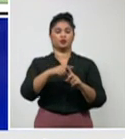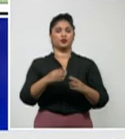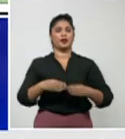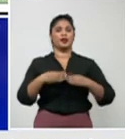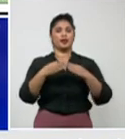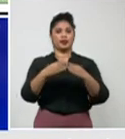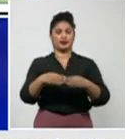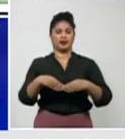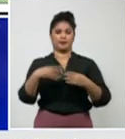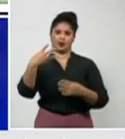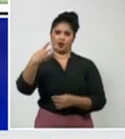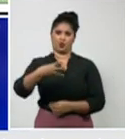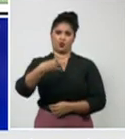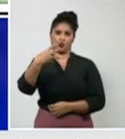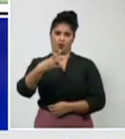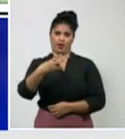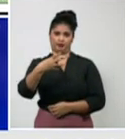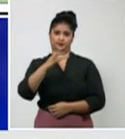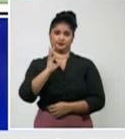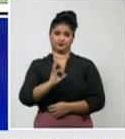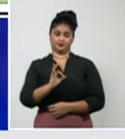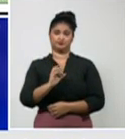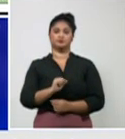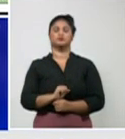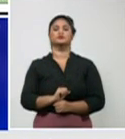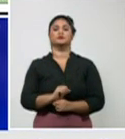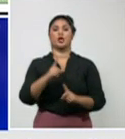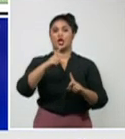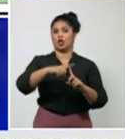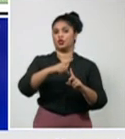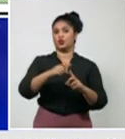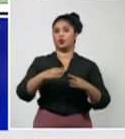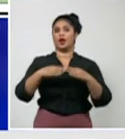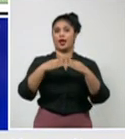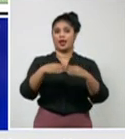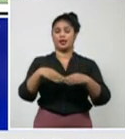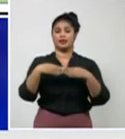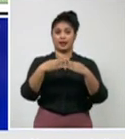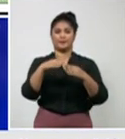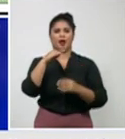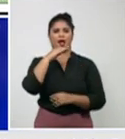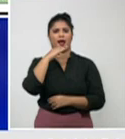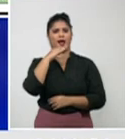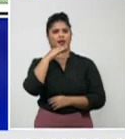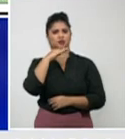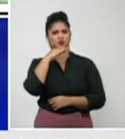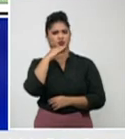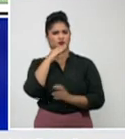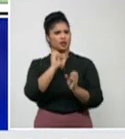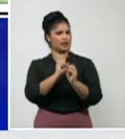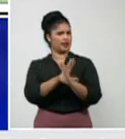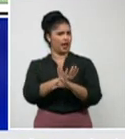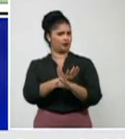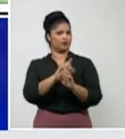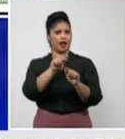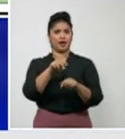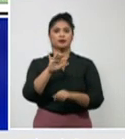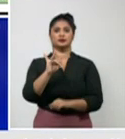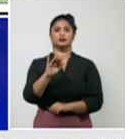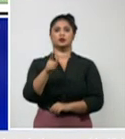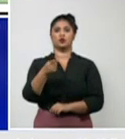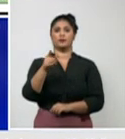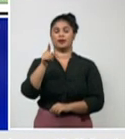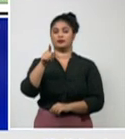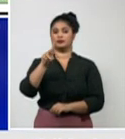la provincia de Granma. Las Tunas y Granma en azul clarito en el mapa. En azul, sí, Las Tunas con 7,13 y Granma